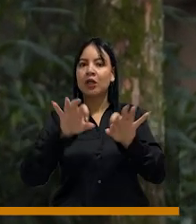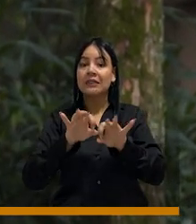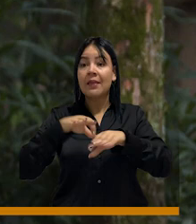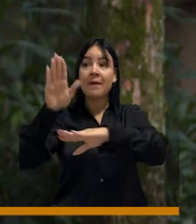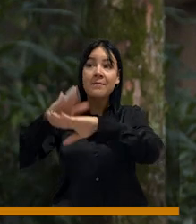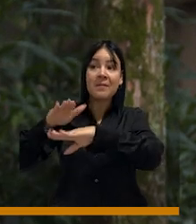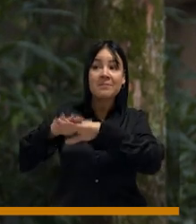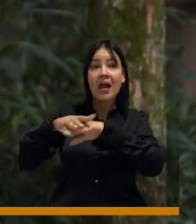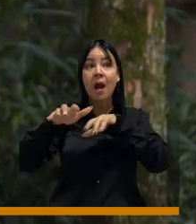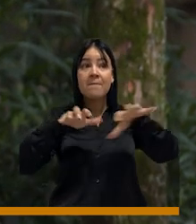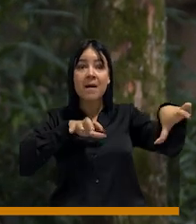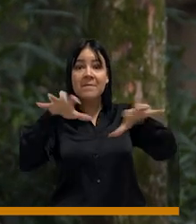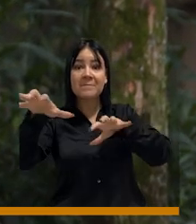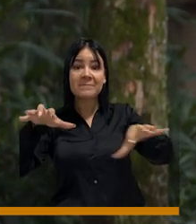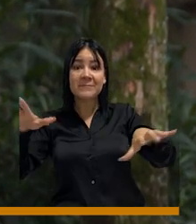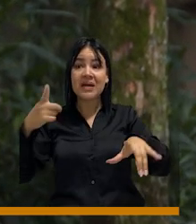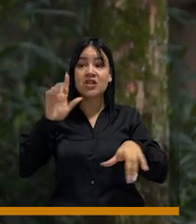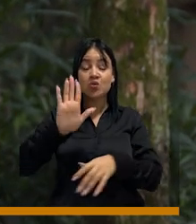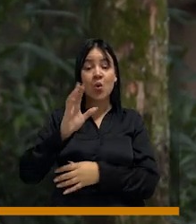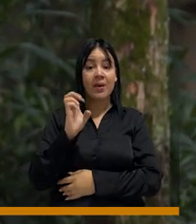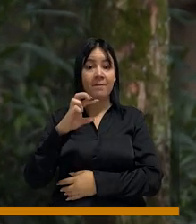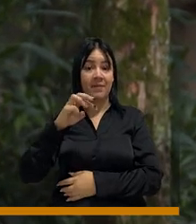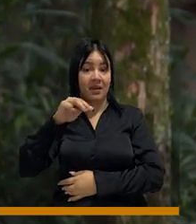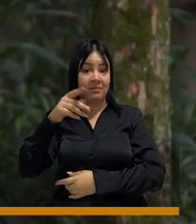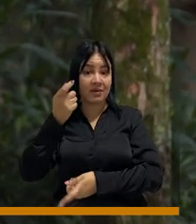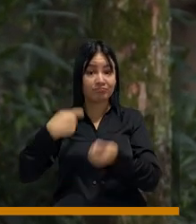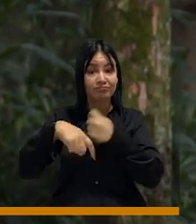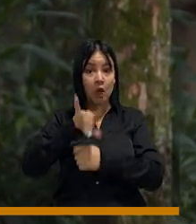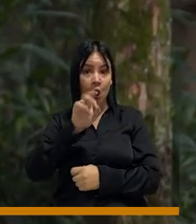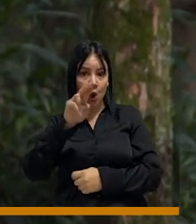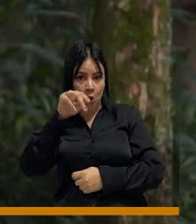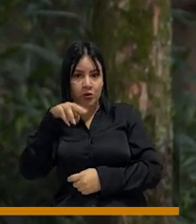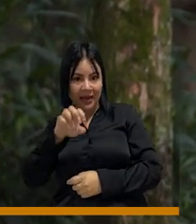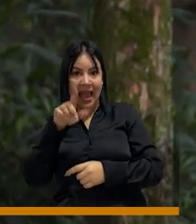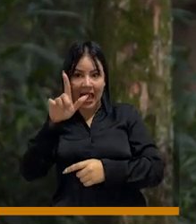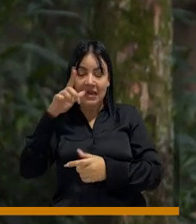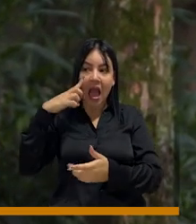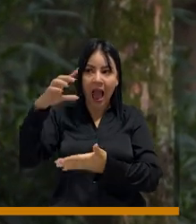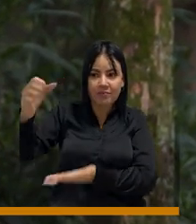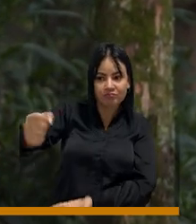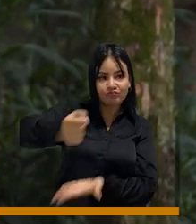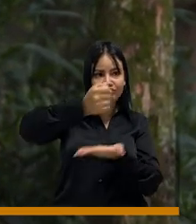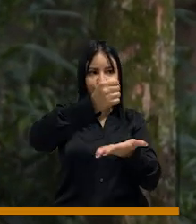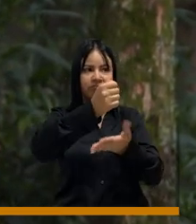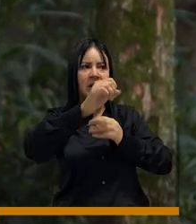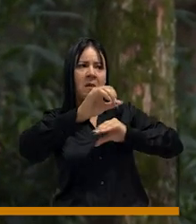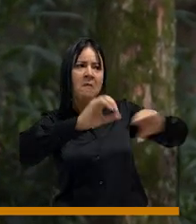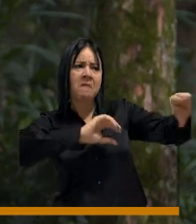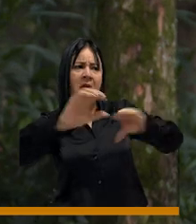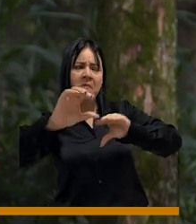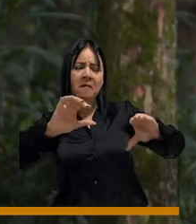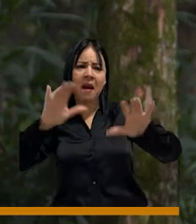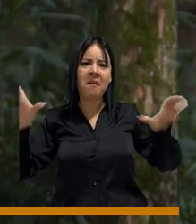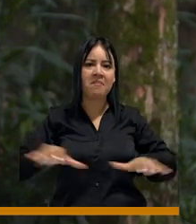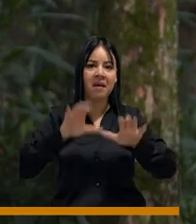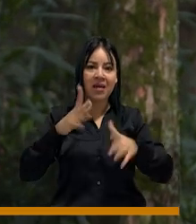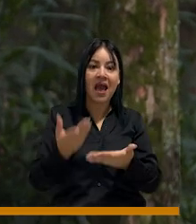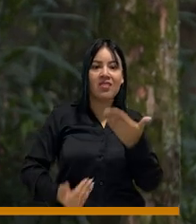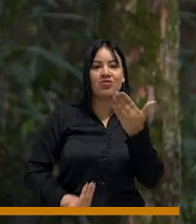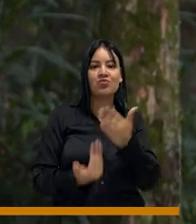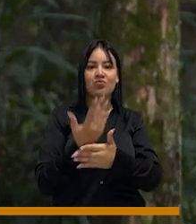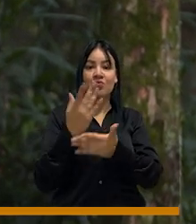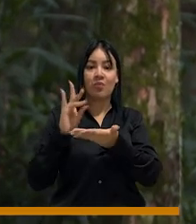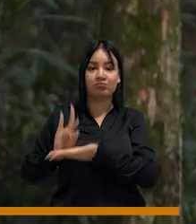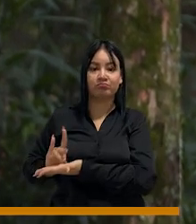través de la autorización de las enajenaciones de las acciones que tiene PM Nune, estos recursos de esta venta se van a llevar para implementar